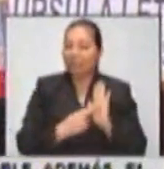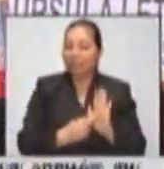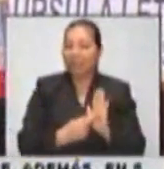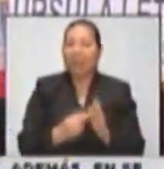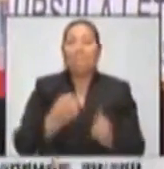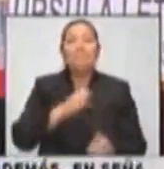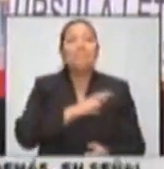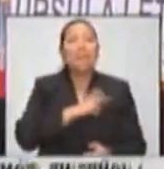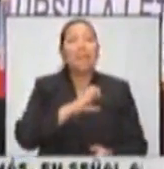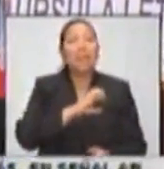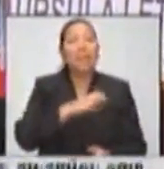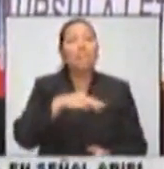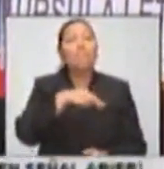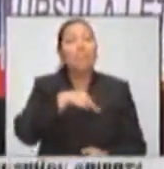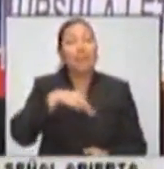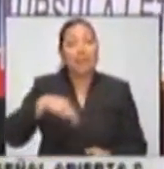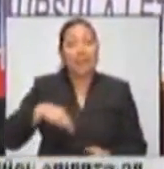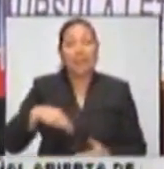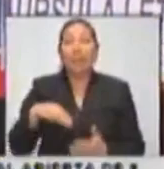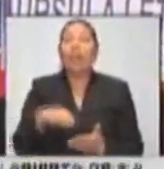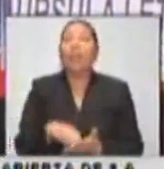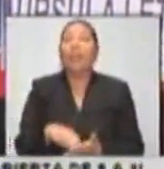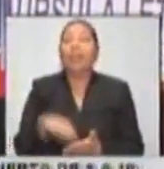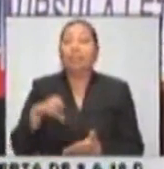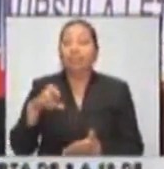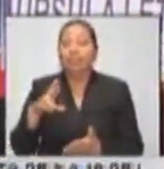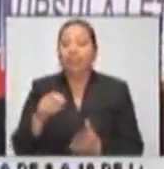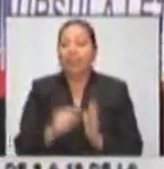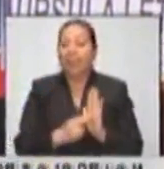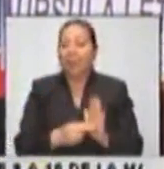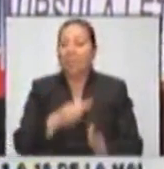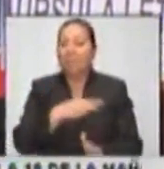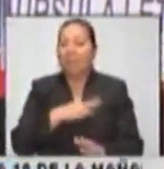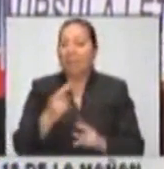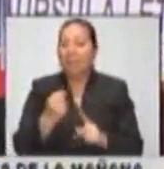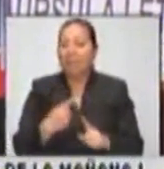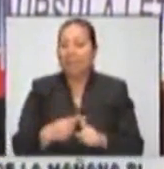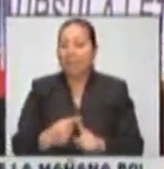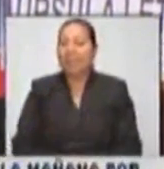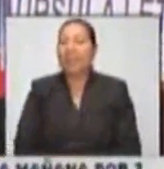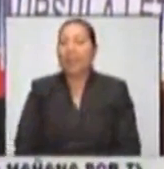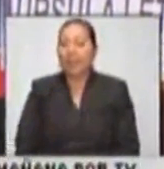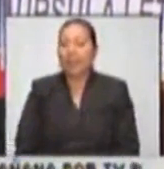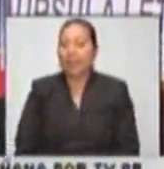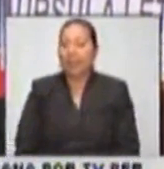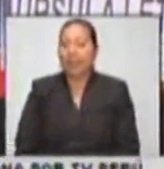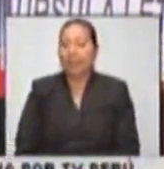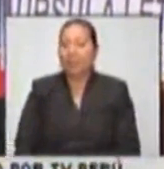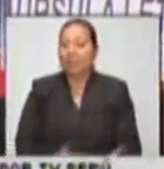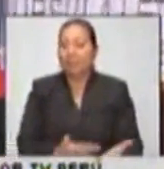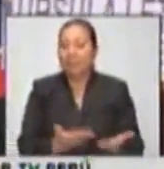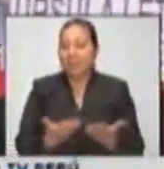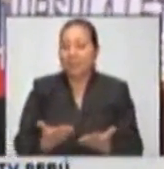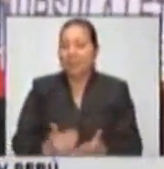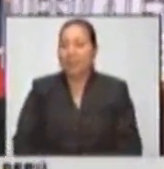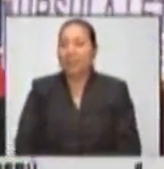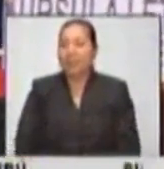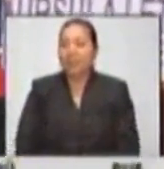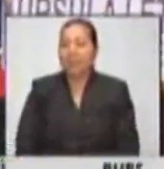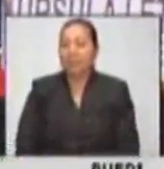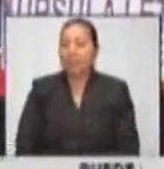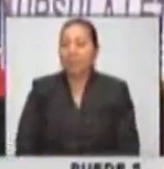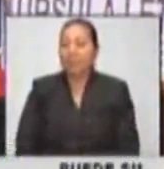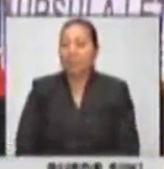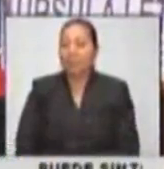del Ministerio de Economía y Finanzas y a los representantes del Ministerio de Relaciones Exteriores. Y los invitamos,